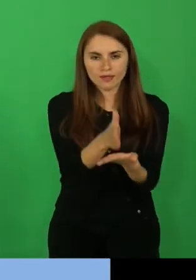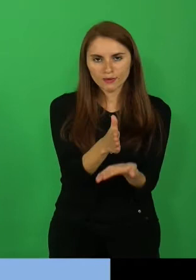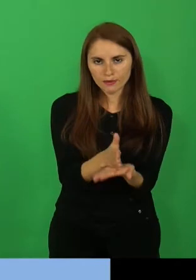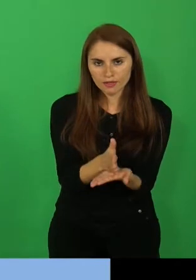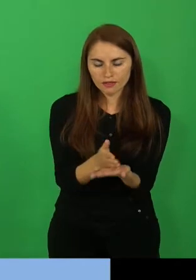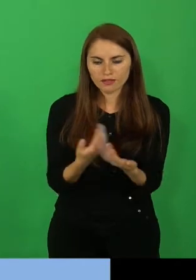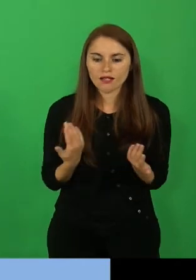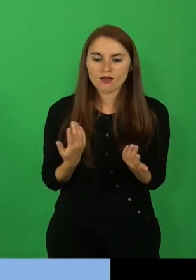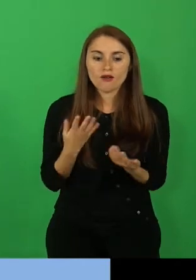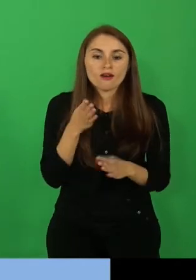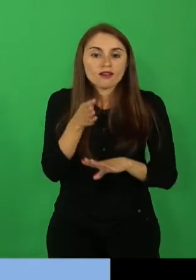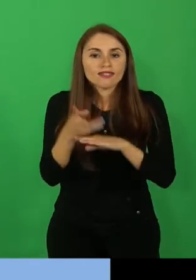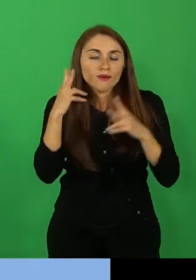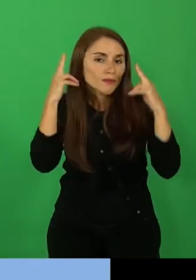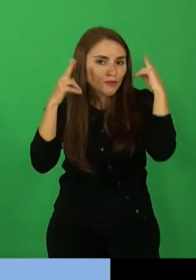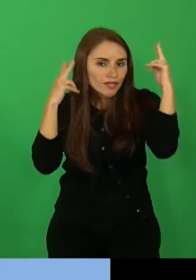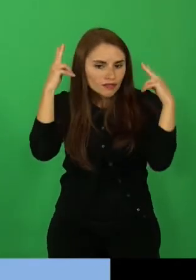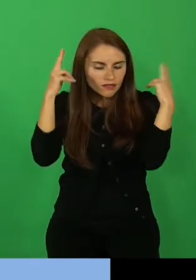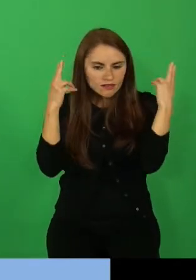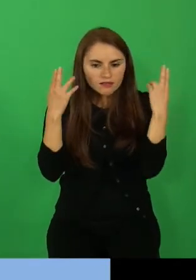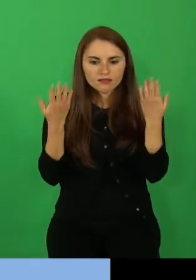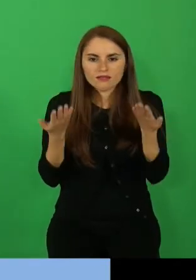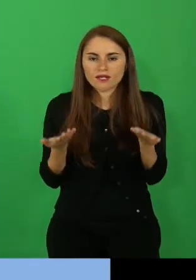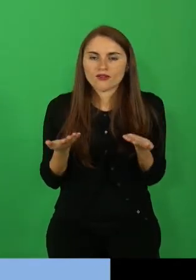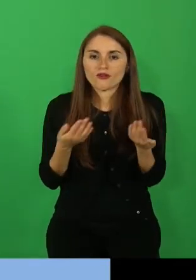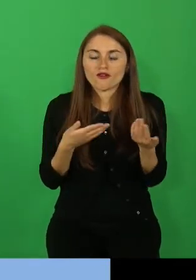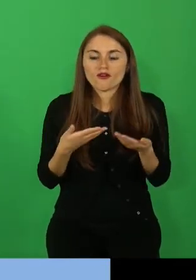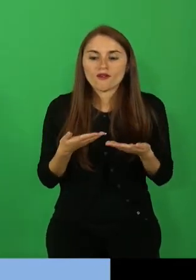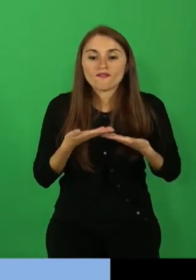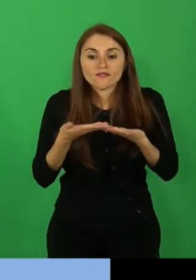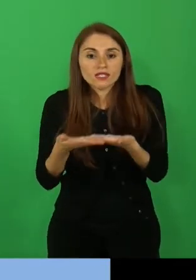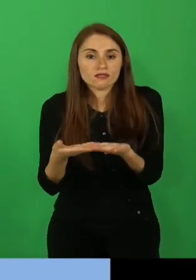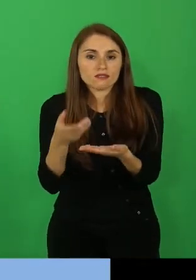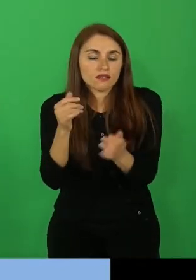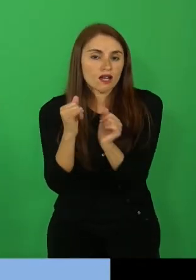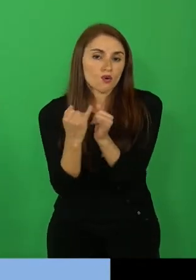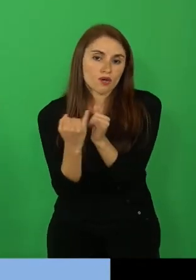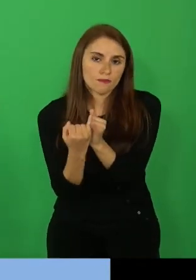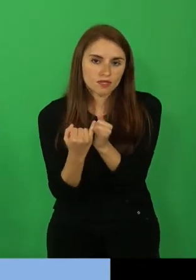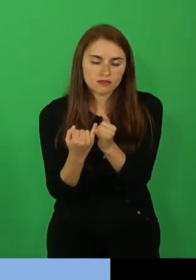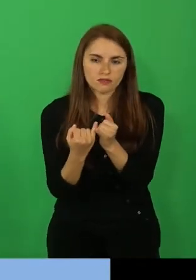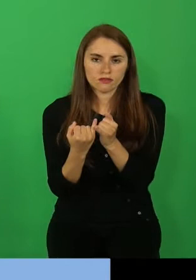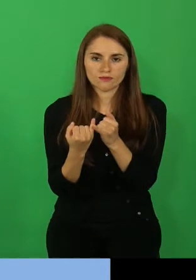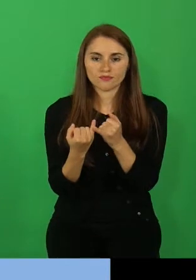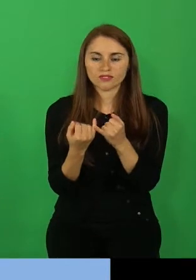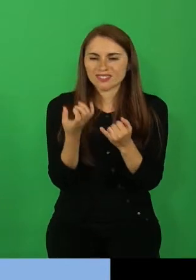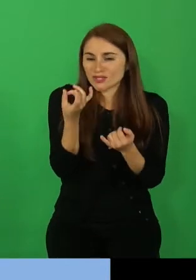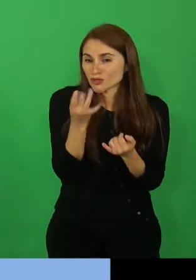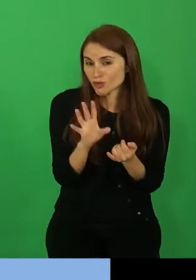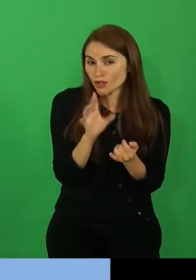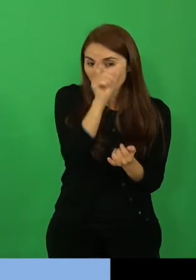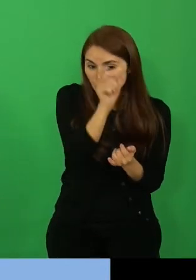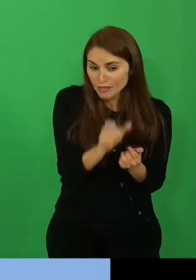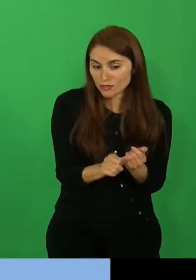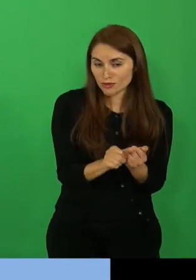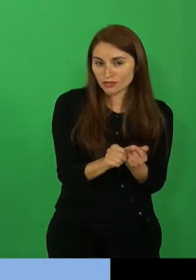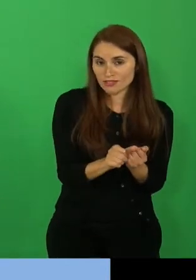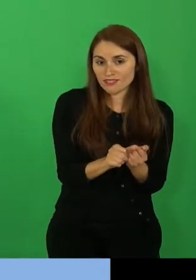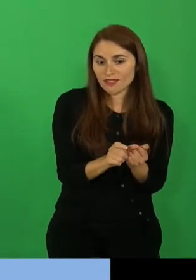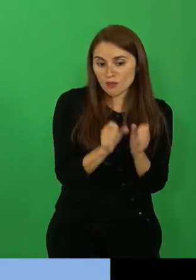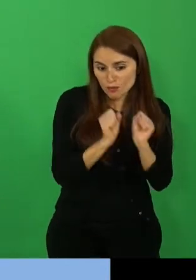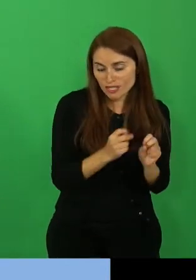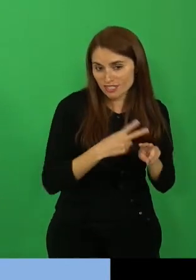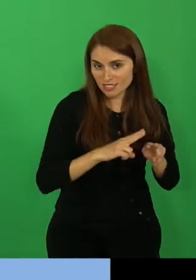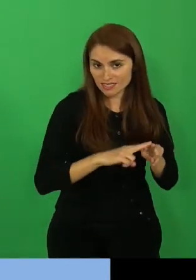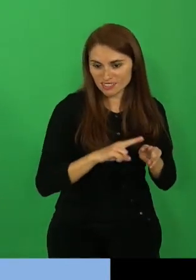el ir a la peluquería, el a lo mejor visitar a algún amigo. Todas esas cosas que sabemos que los animales no hacen